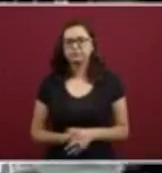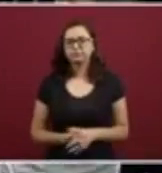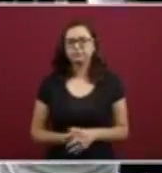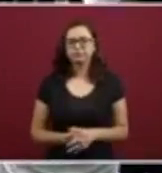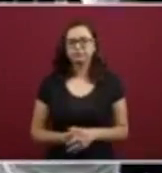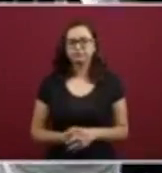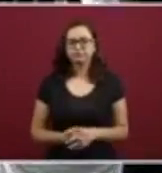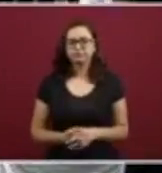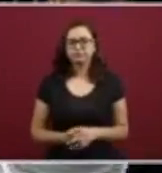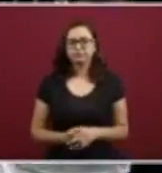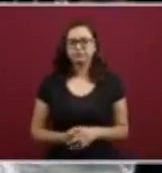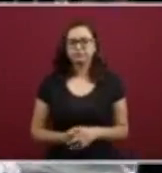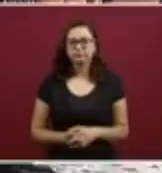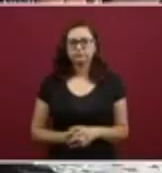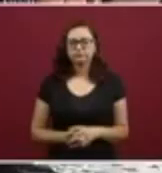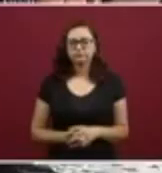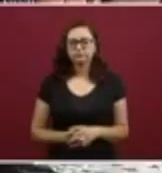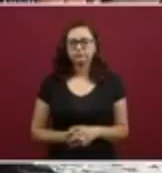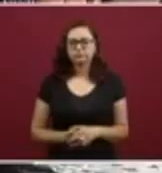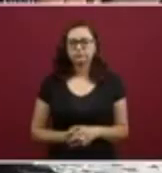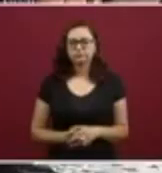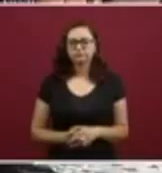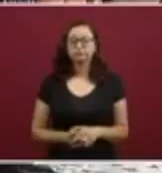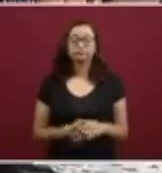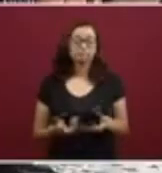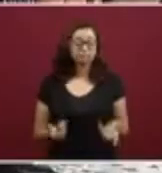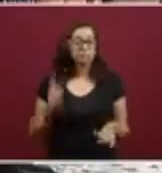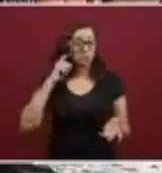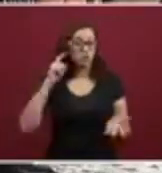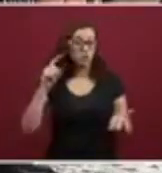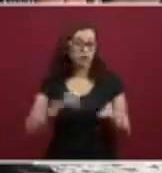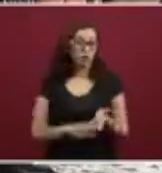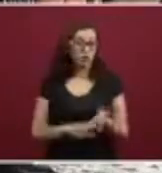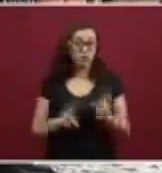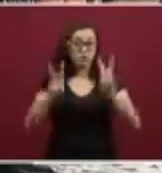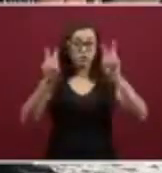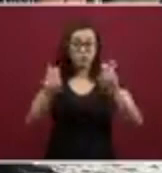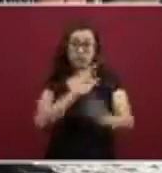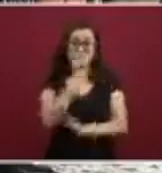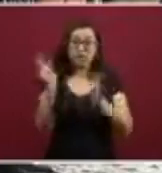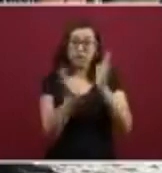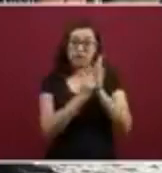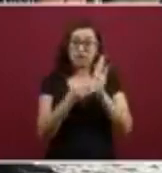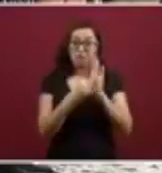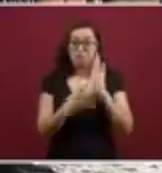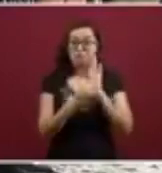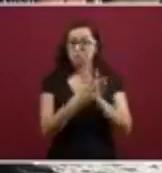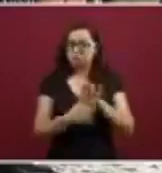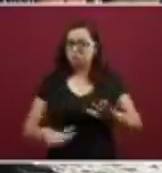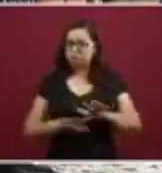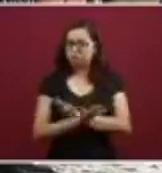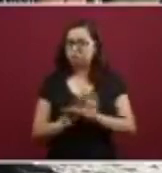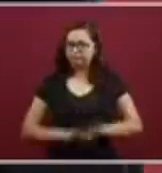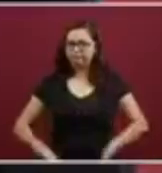Yo creo que ese es un cambio importante en la reforma, que